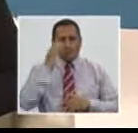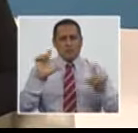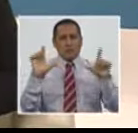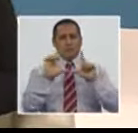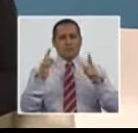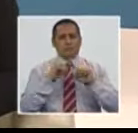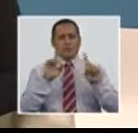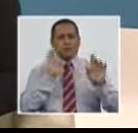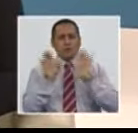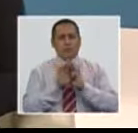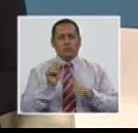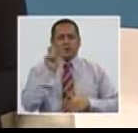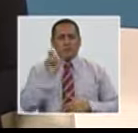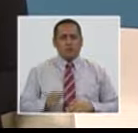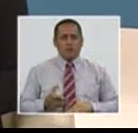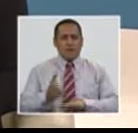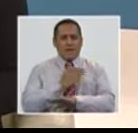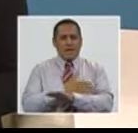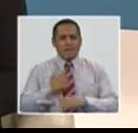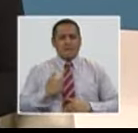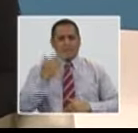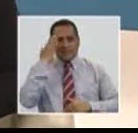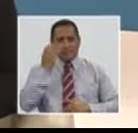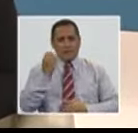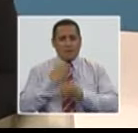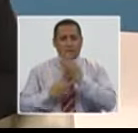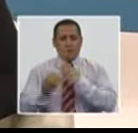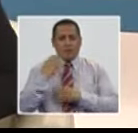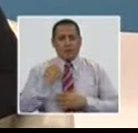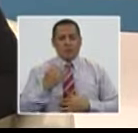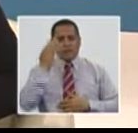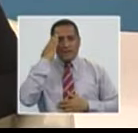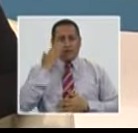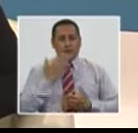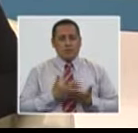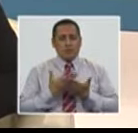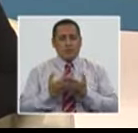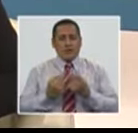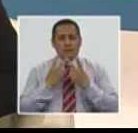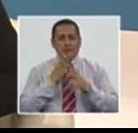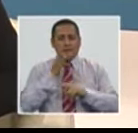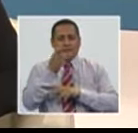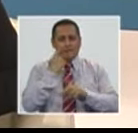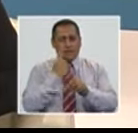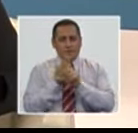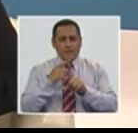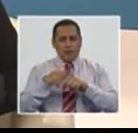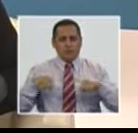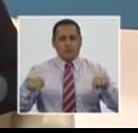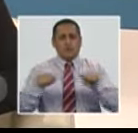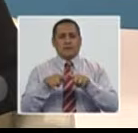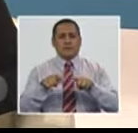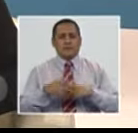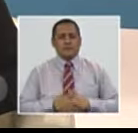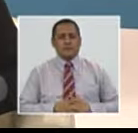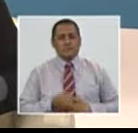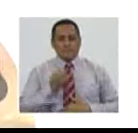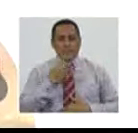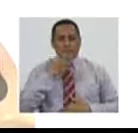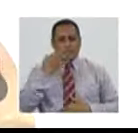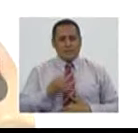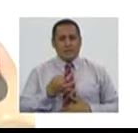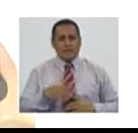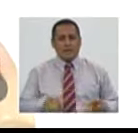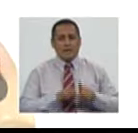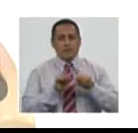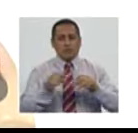enteraron por las noticias pero a lo mejor las personas hubieran estado bien informadas Hubieran podido atender acudir de frente a ustedes Exacto